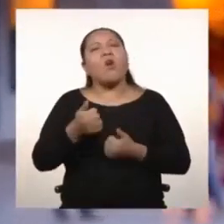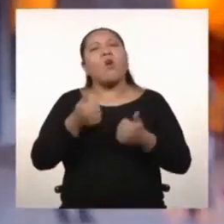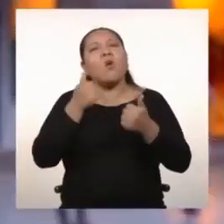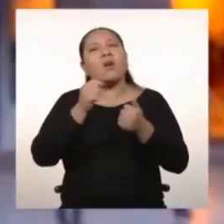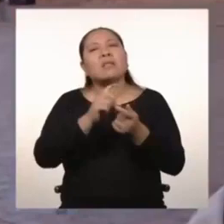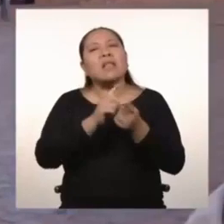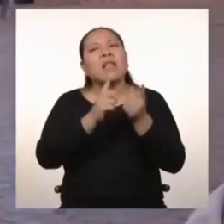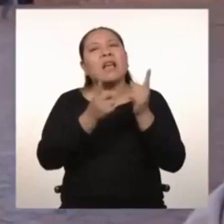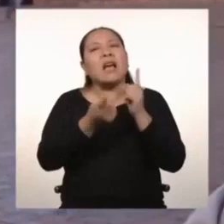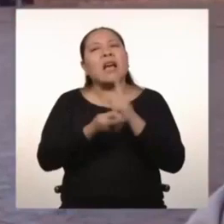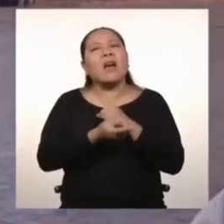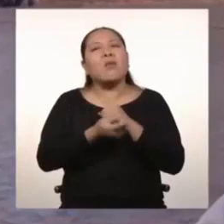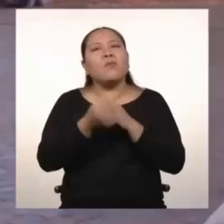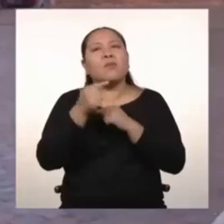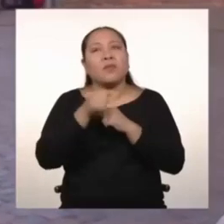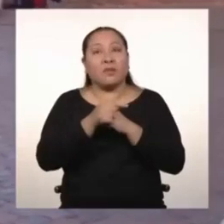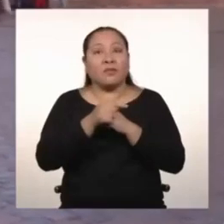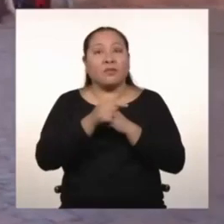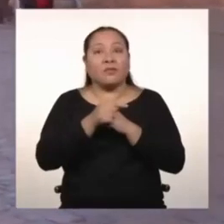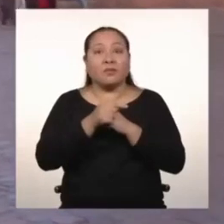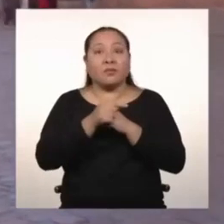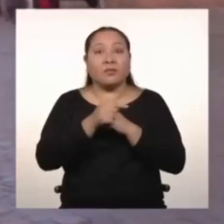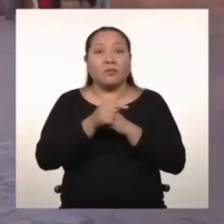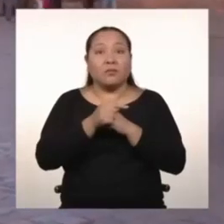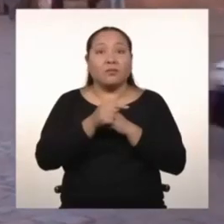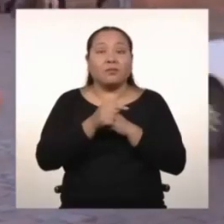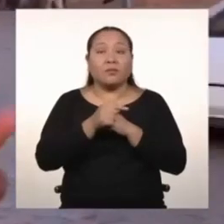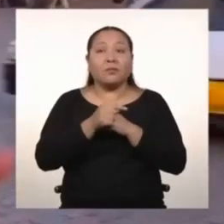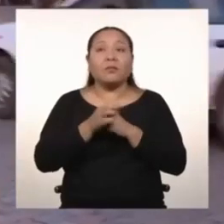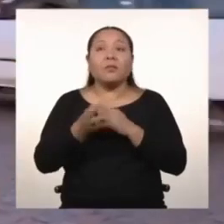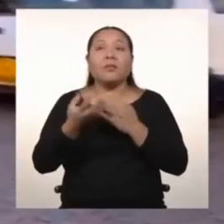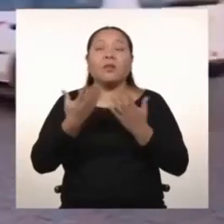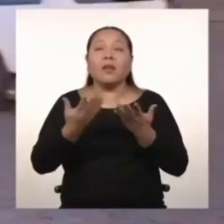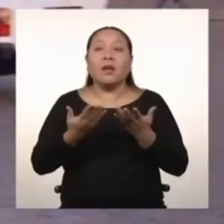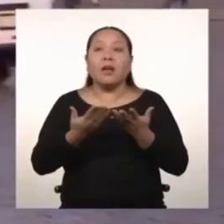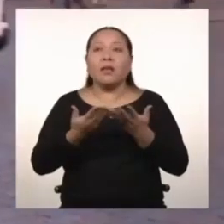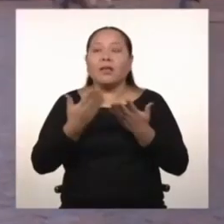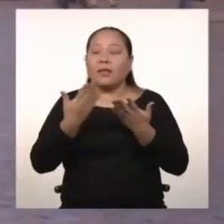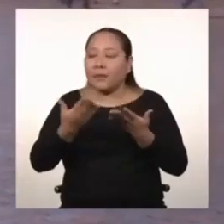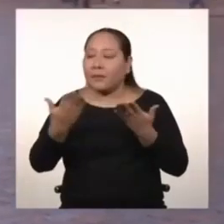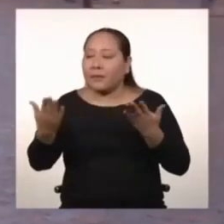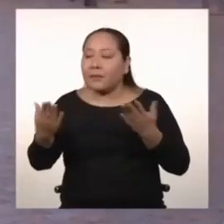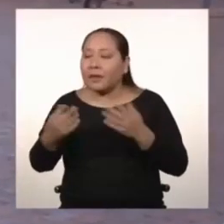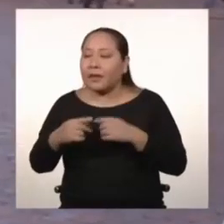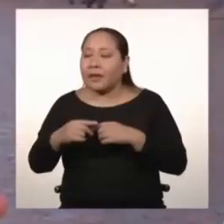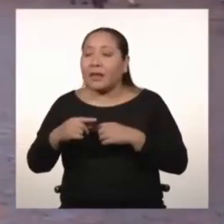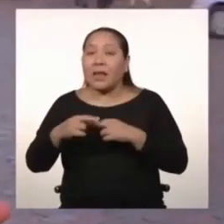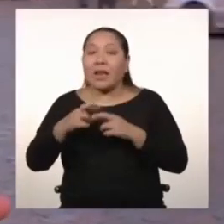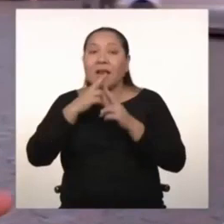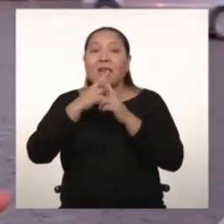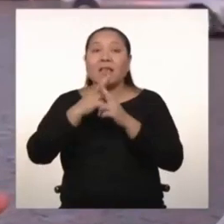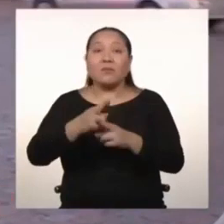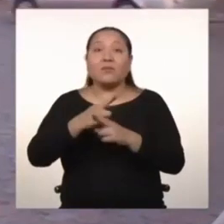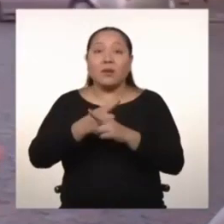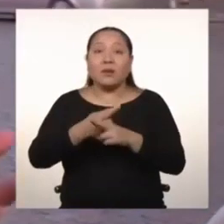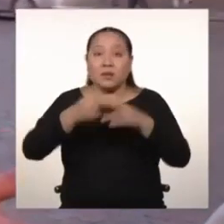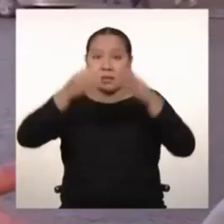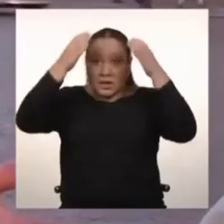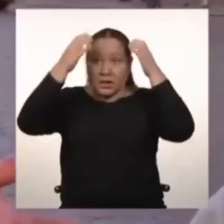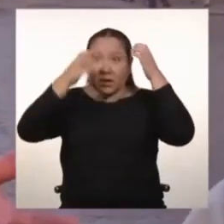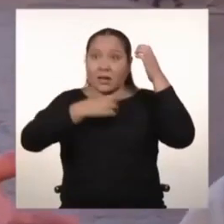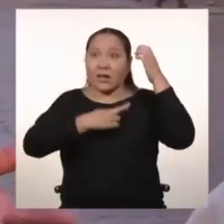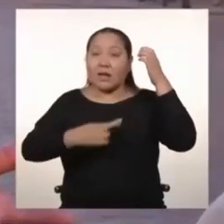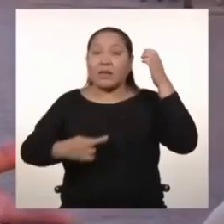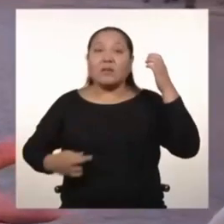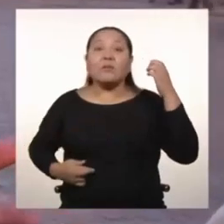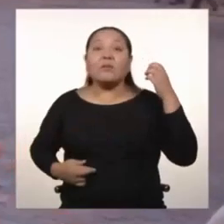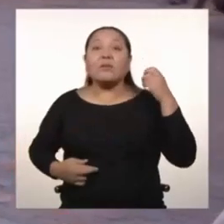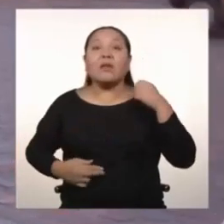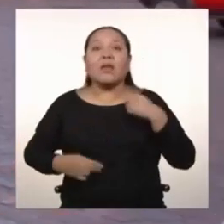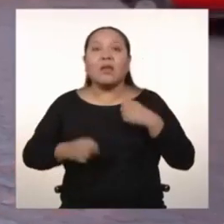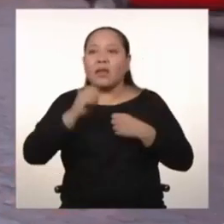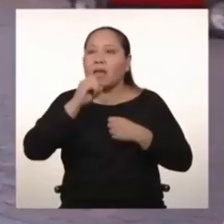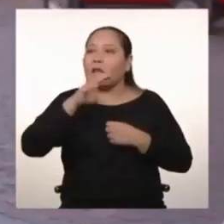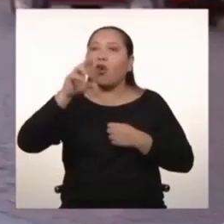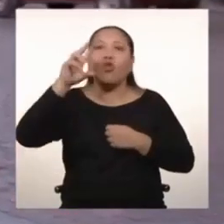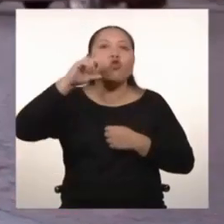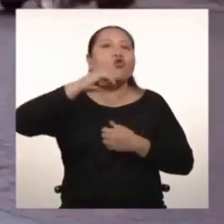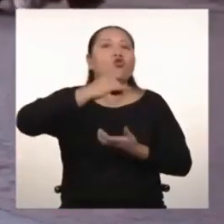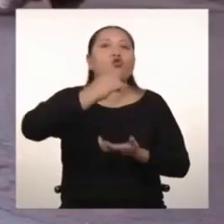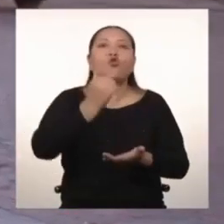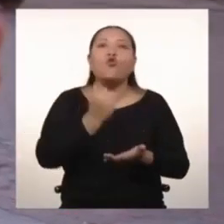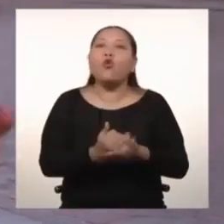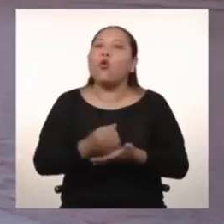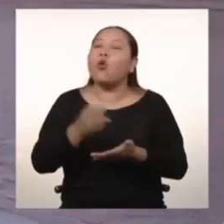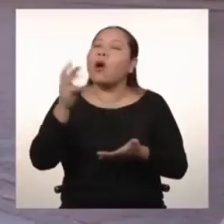¿no? De acuerdo a la disposición de las provisiones reales, pues no más hablar en quechua, por ejemplo, ¿no? No